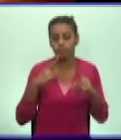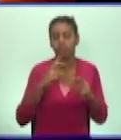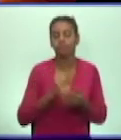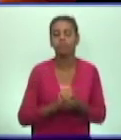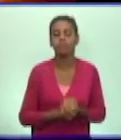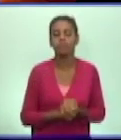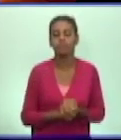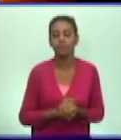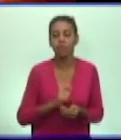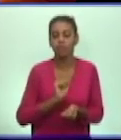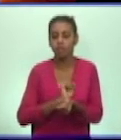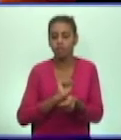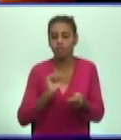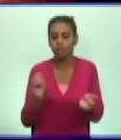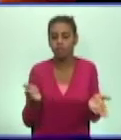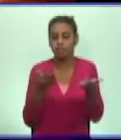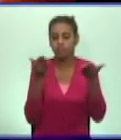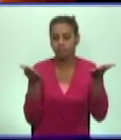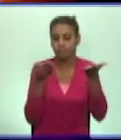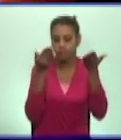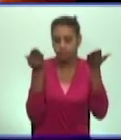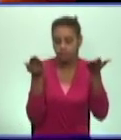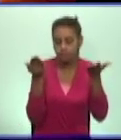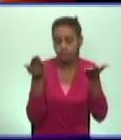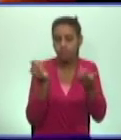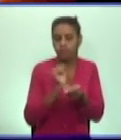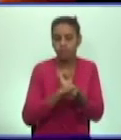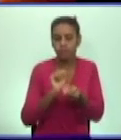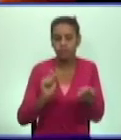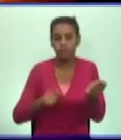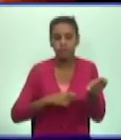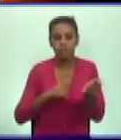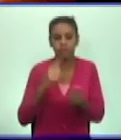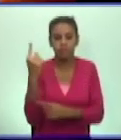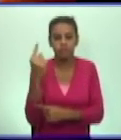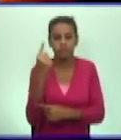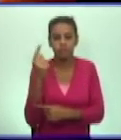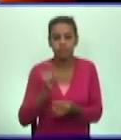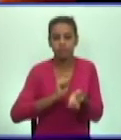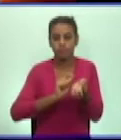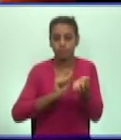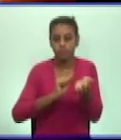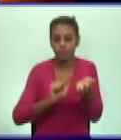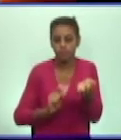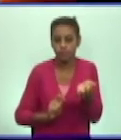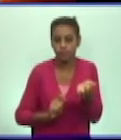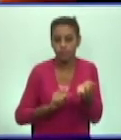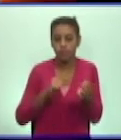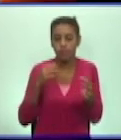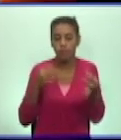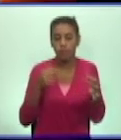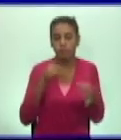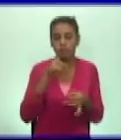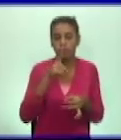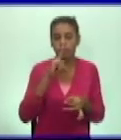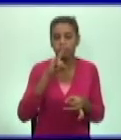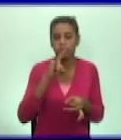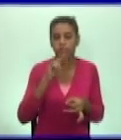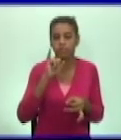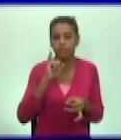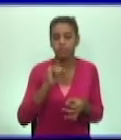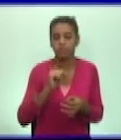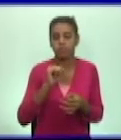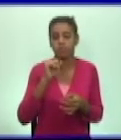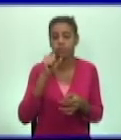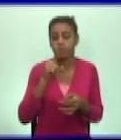esa lucha de liberación nacional contra ese imperialismo yanqui. Pido que anoten la página, la 161, para que puedan ver allí otras